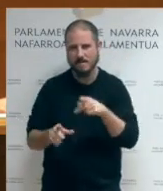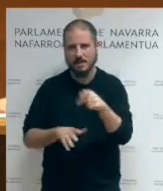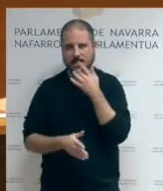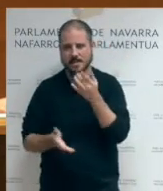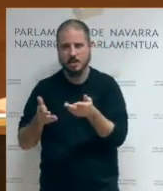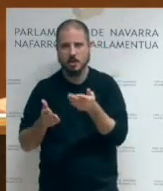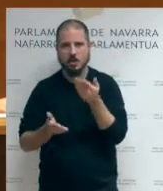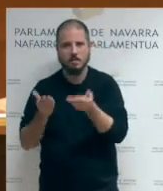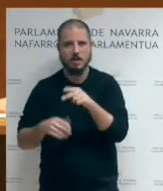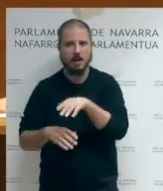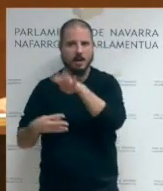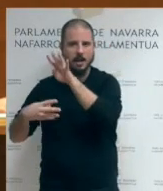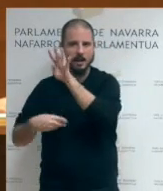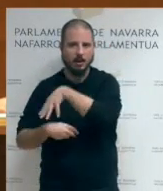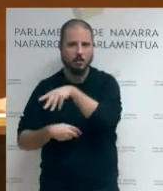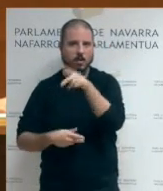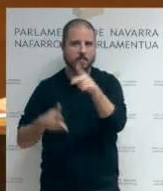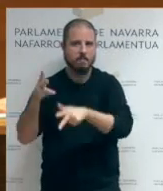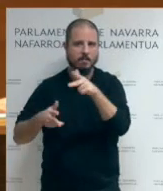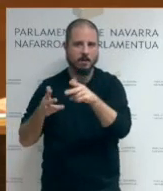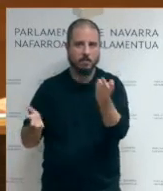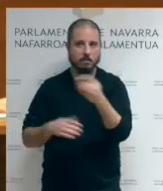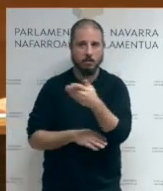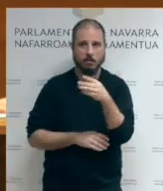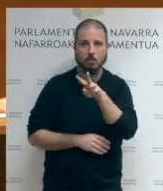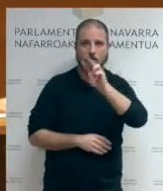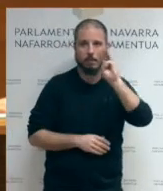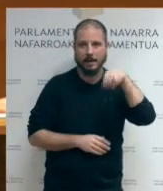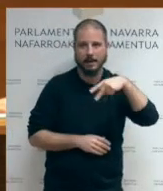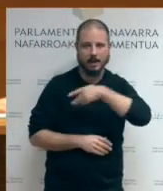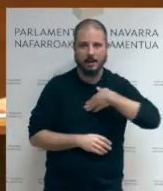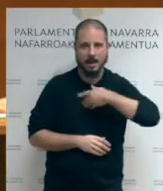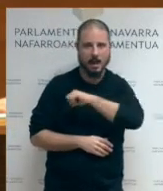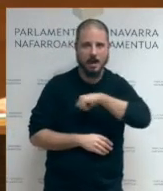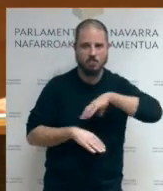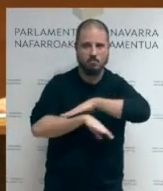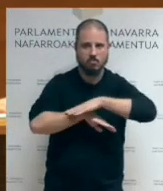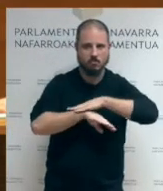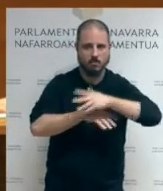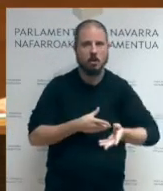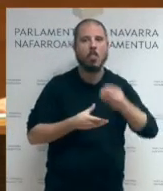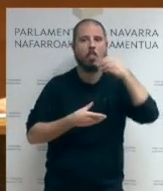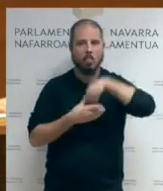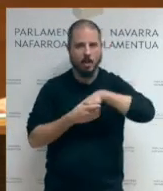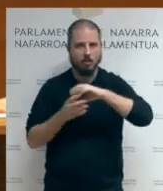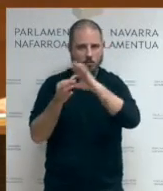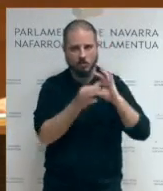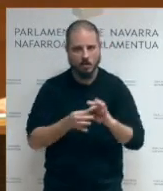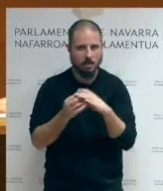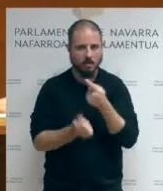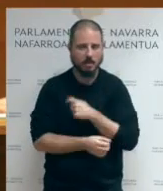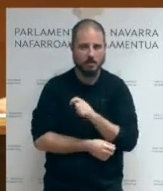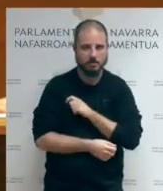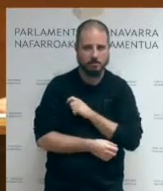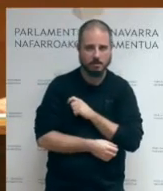Vasco y Cataluña. Porque la Navarra de UPN defiende un ejercicio de autogobierno siempre dentro de la unidad de España y no